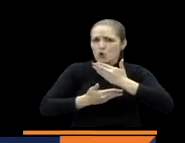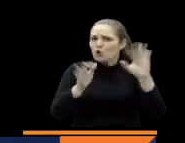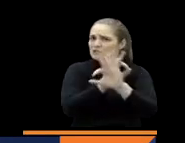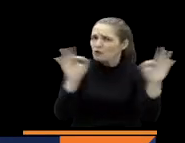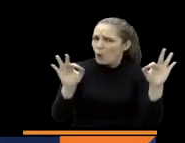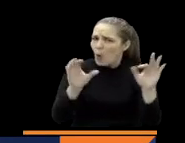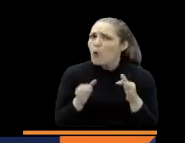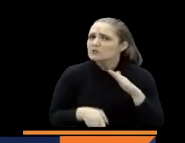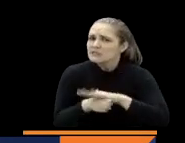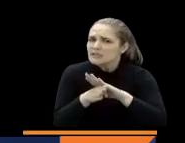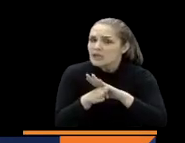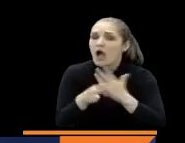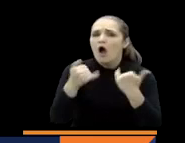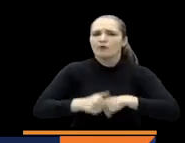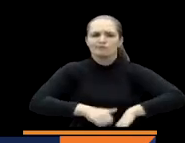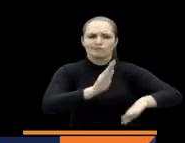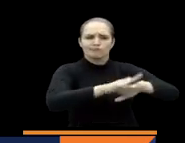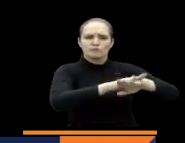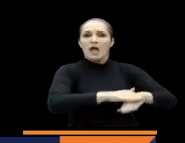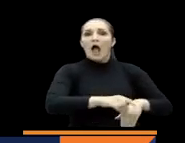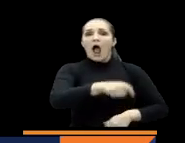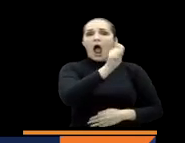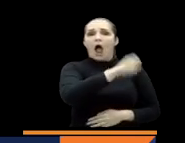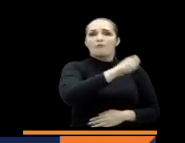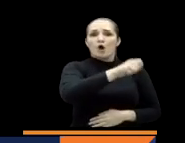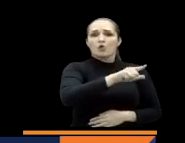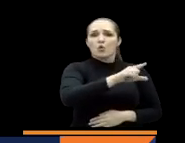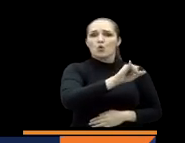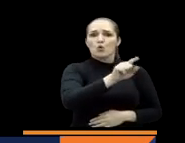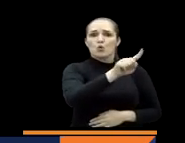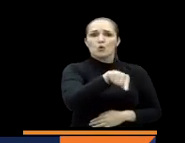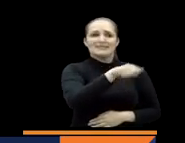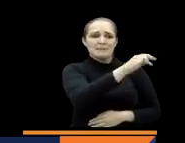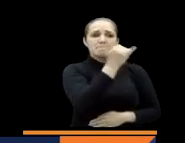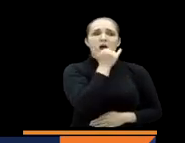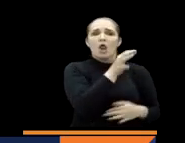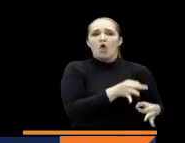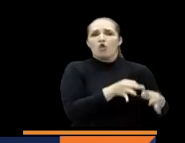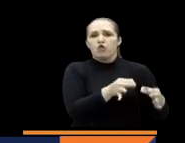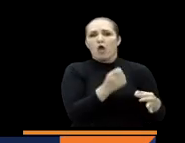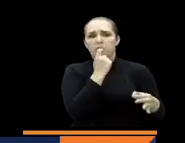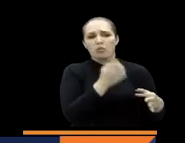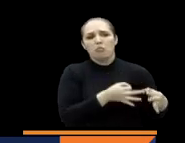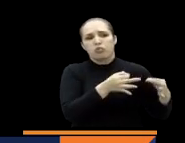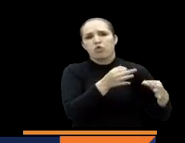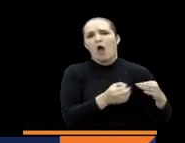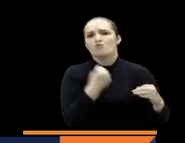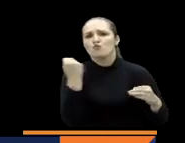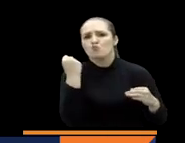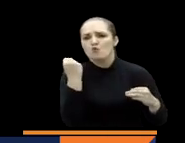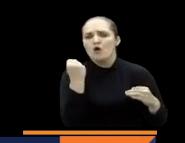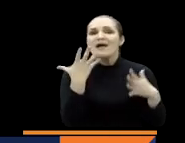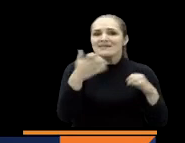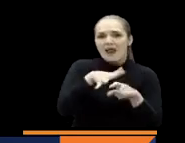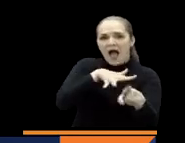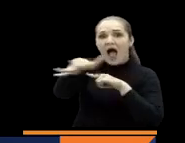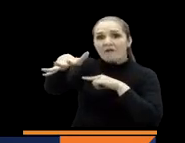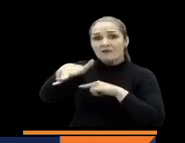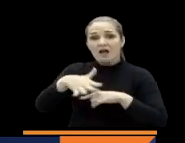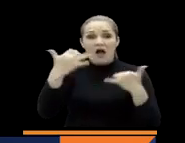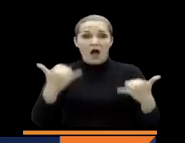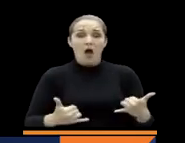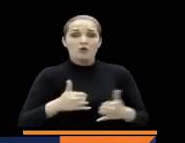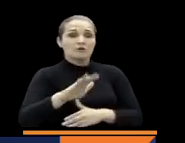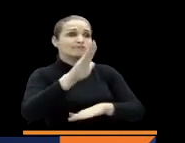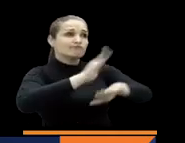al abogado Luis Alfredo Castro por dilación injustificada en el proceso. A esta hora, el fiscal Gabriel Jaimes justifica la solicitud